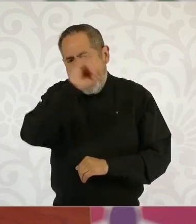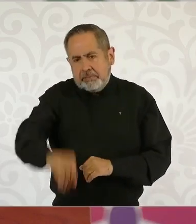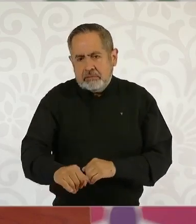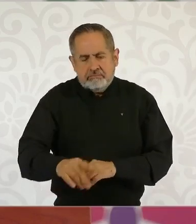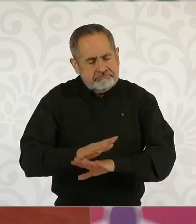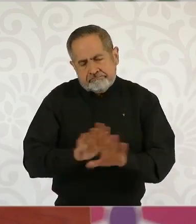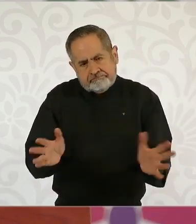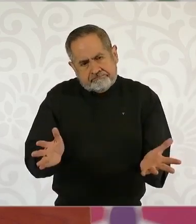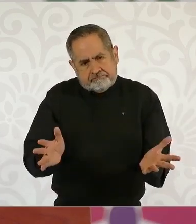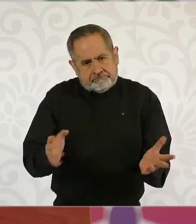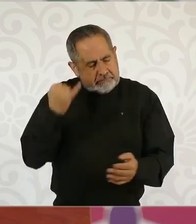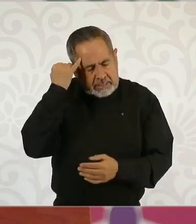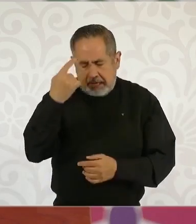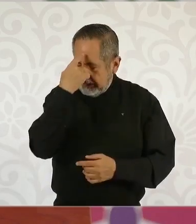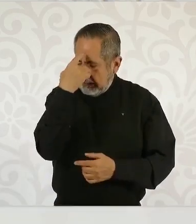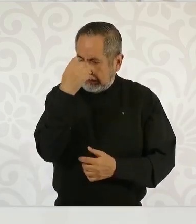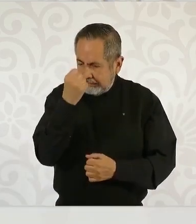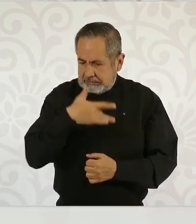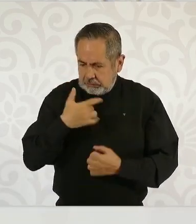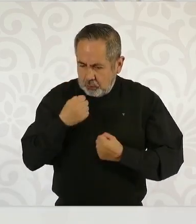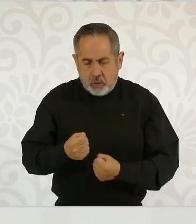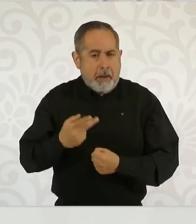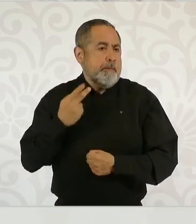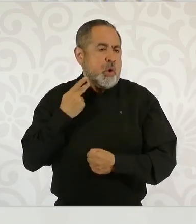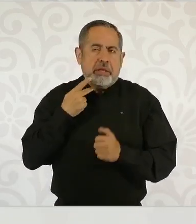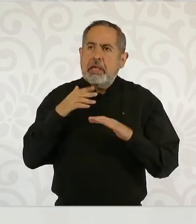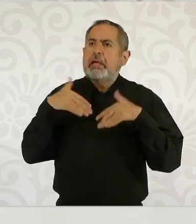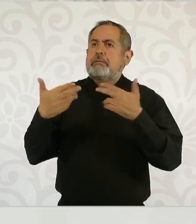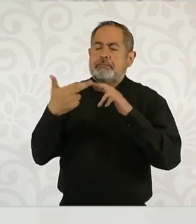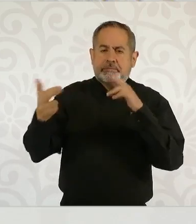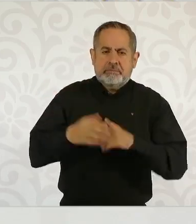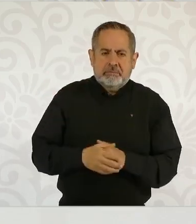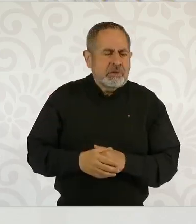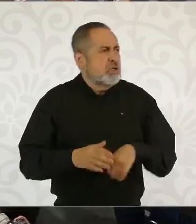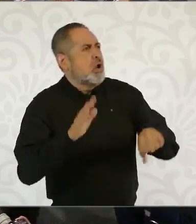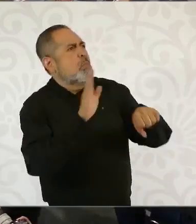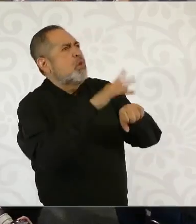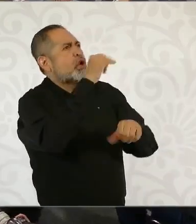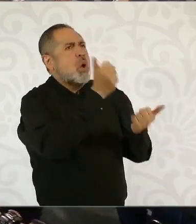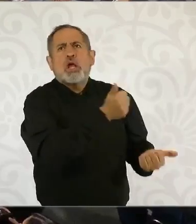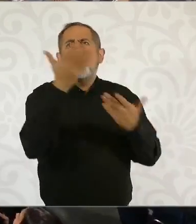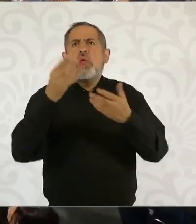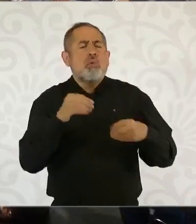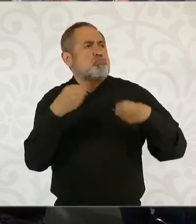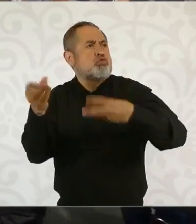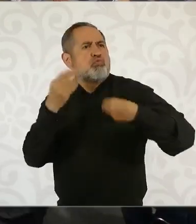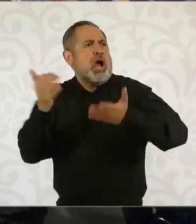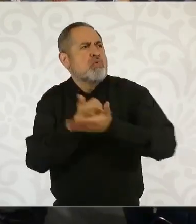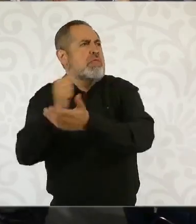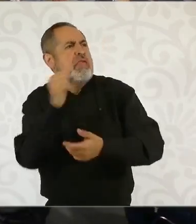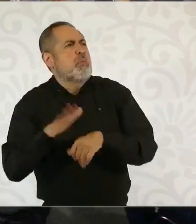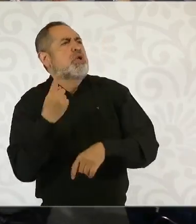principio, convicción y política exterior mexicana. ¿Y por qué no mandar ayuda humanitaria?